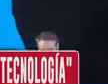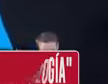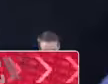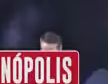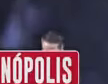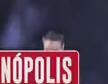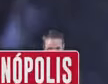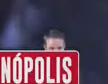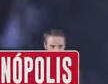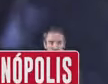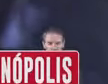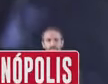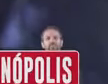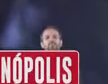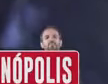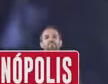con éste la viniste